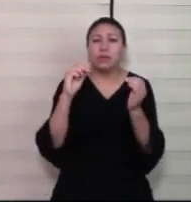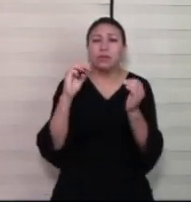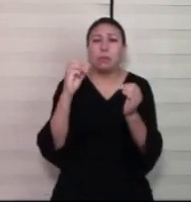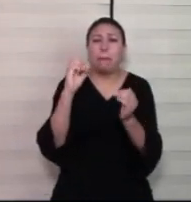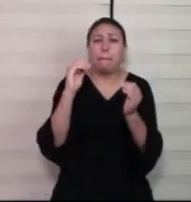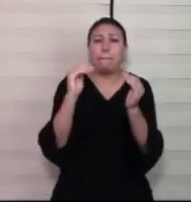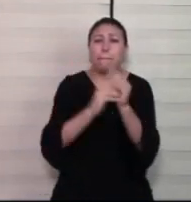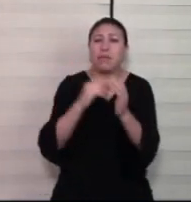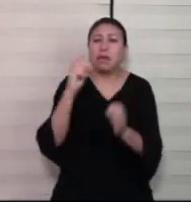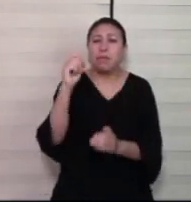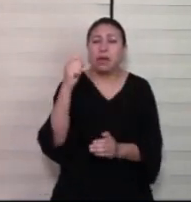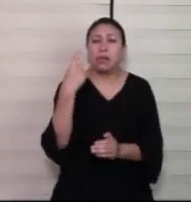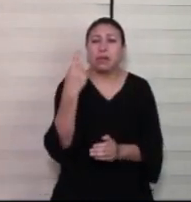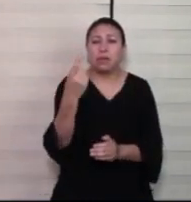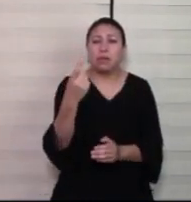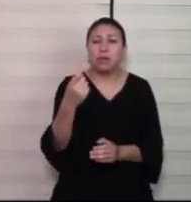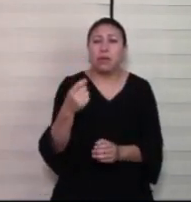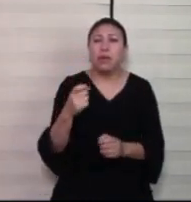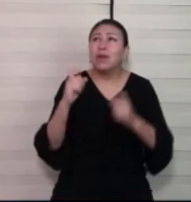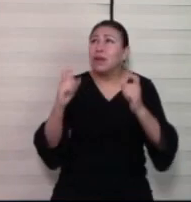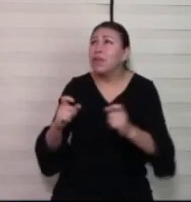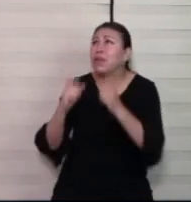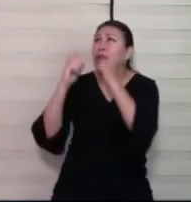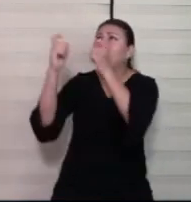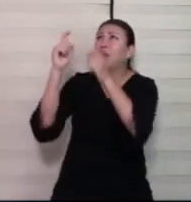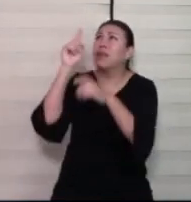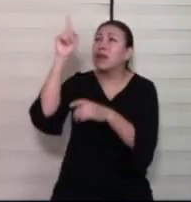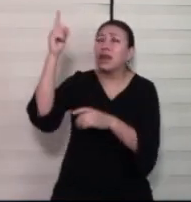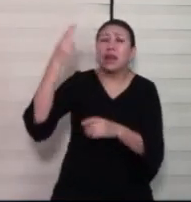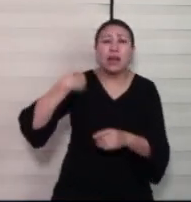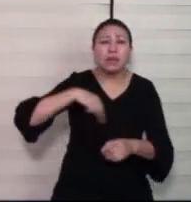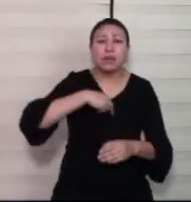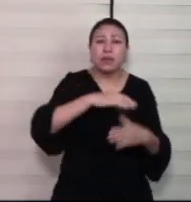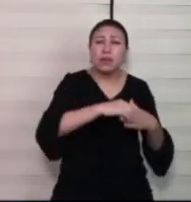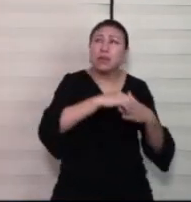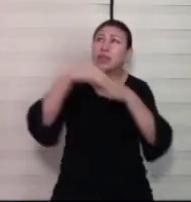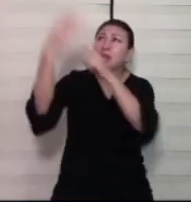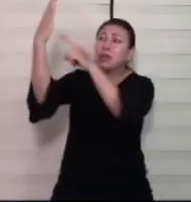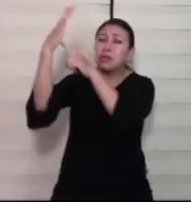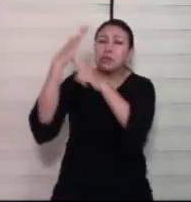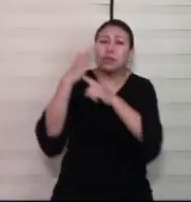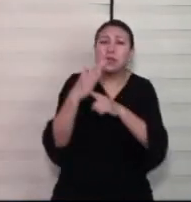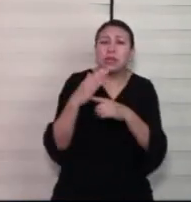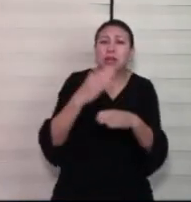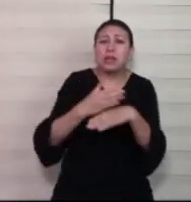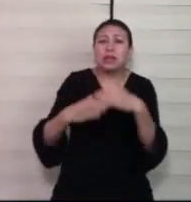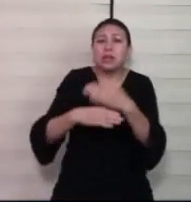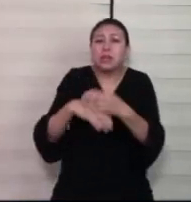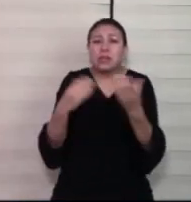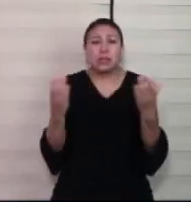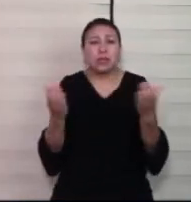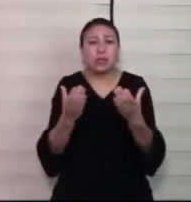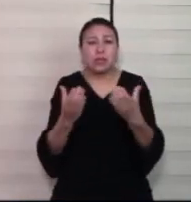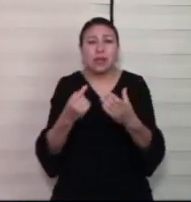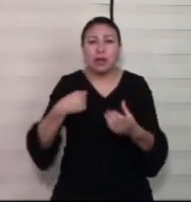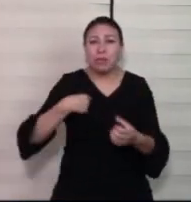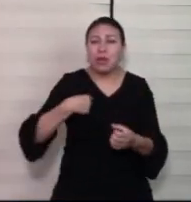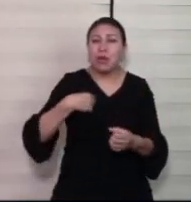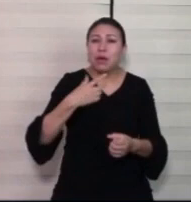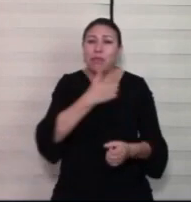manos y dejar que Él sea el que nos guíe, nos muestre qué pasos a seguir. Me encanta el